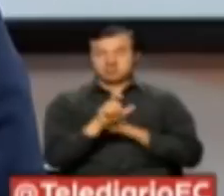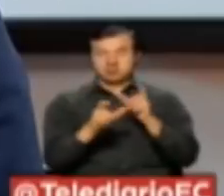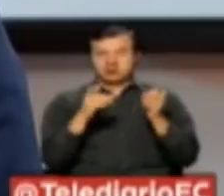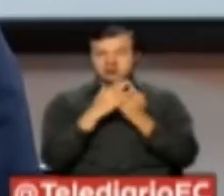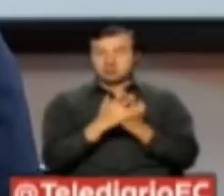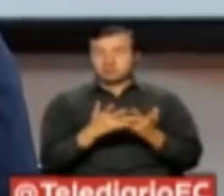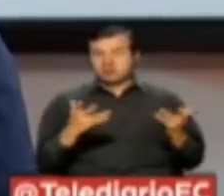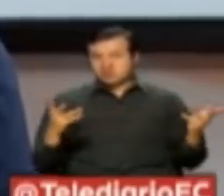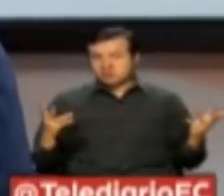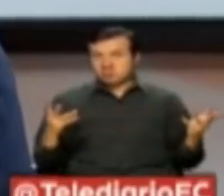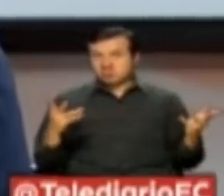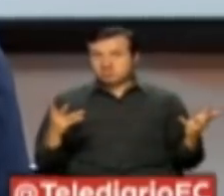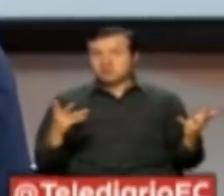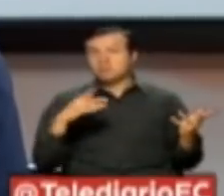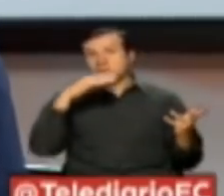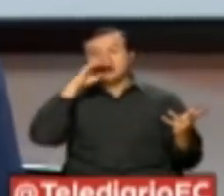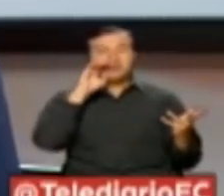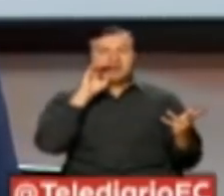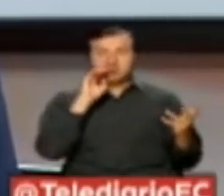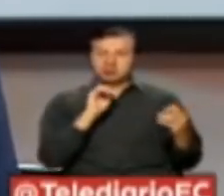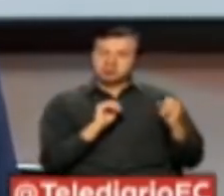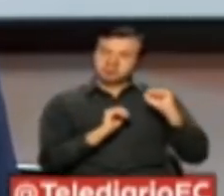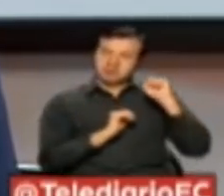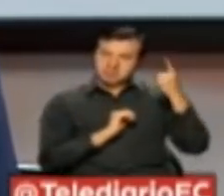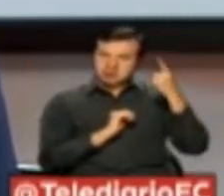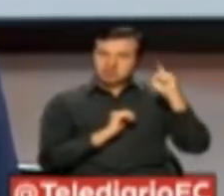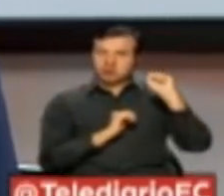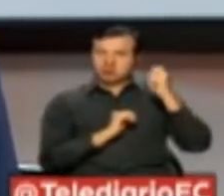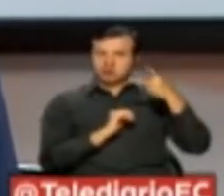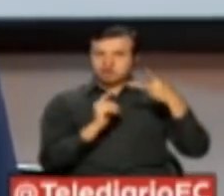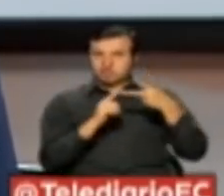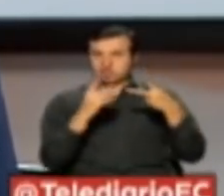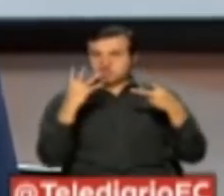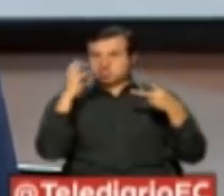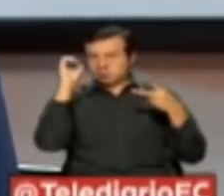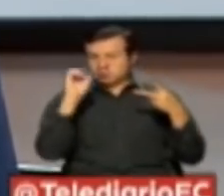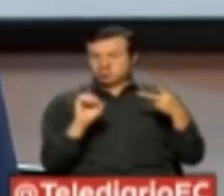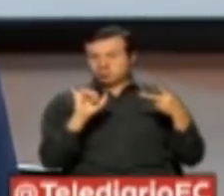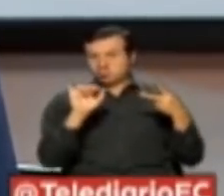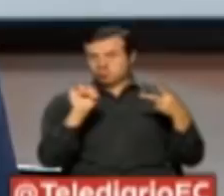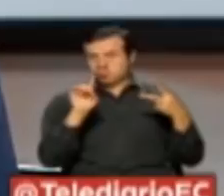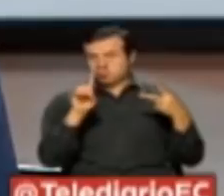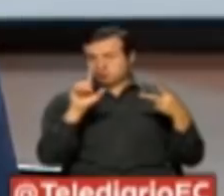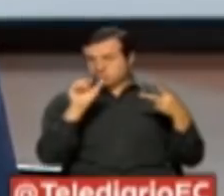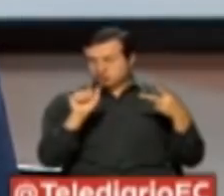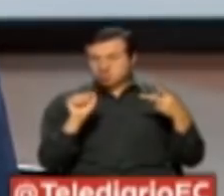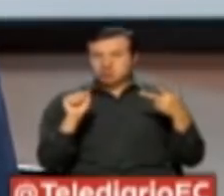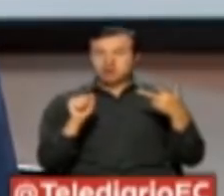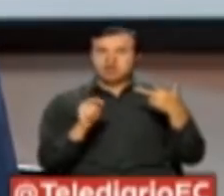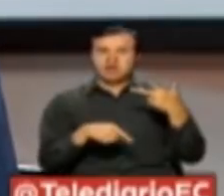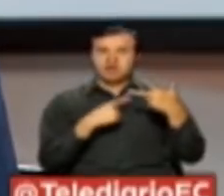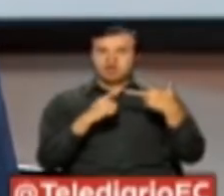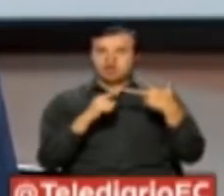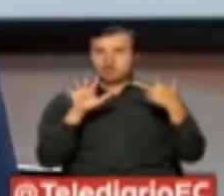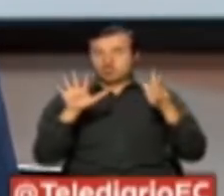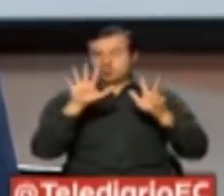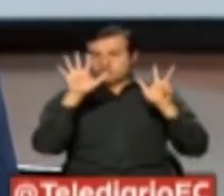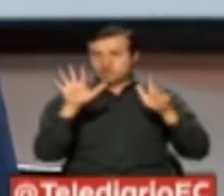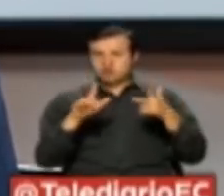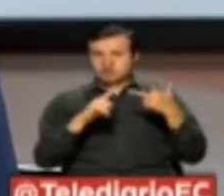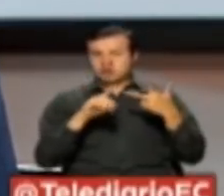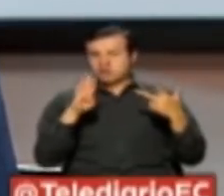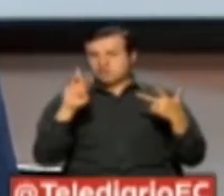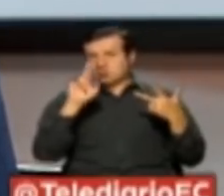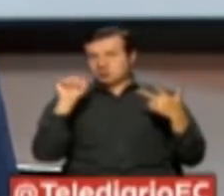preferencias las tuvo paco moncayo le sigue 14 por ciento jorge yunda 18 por ciento voto por augusto